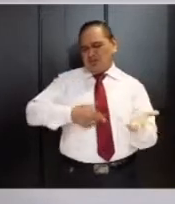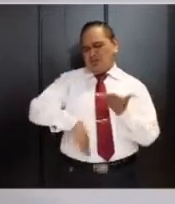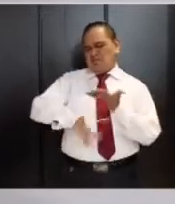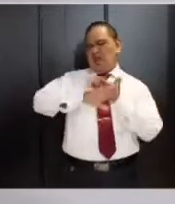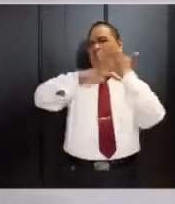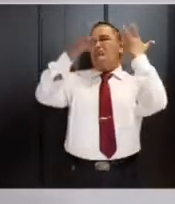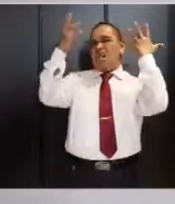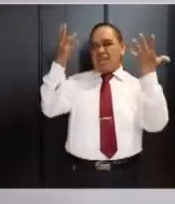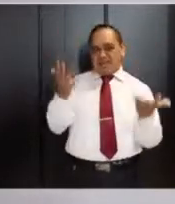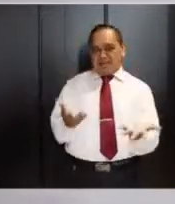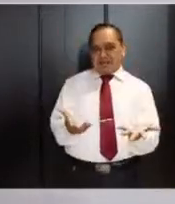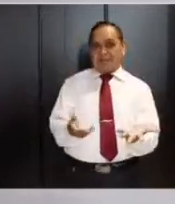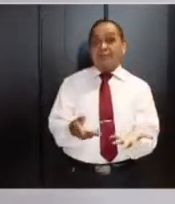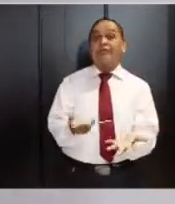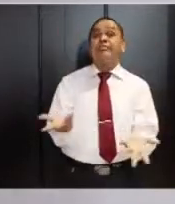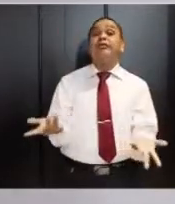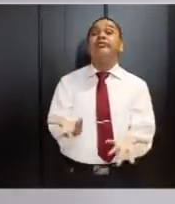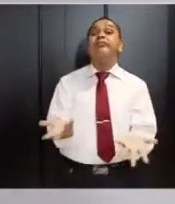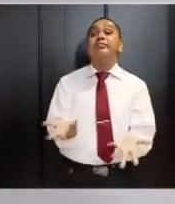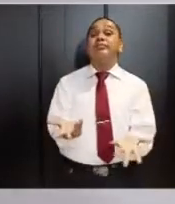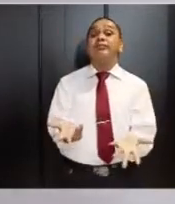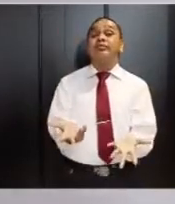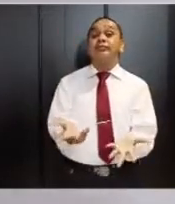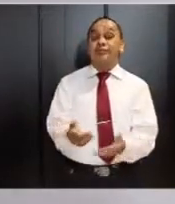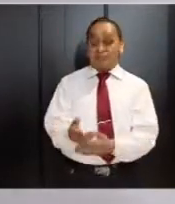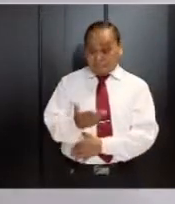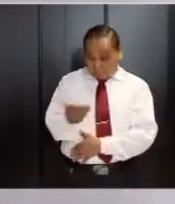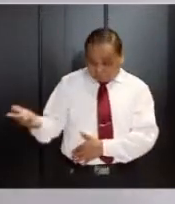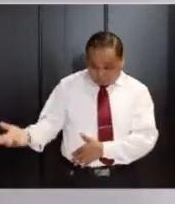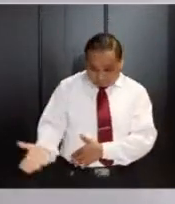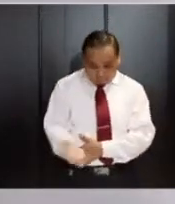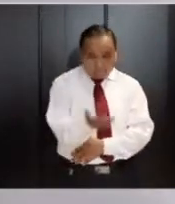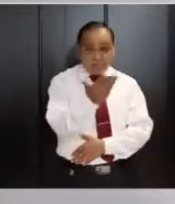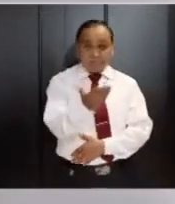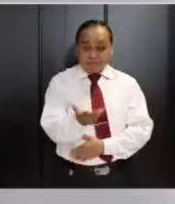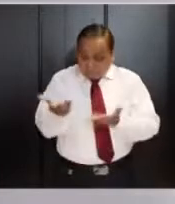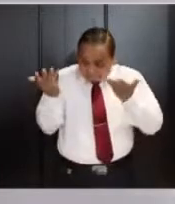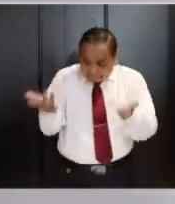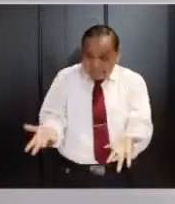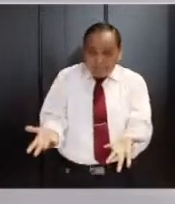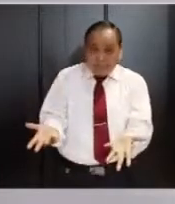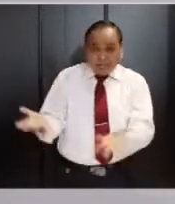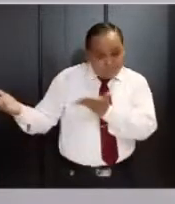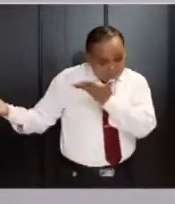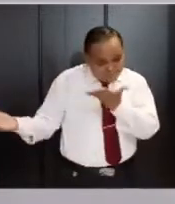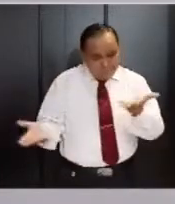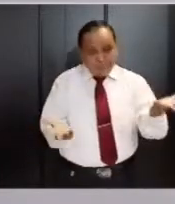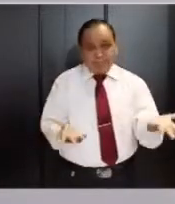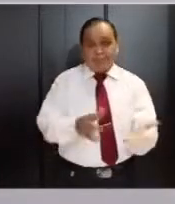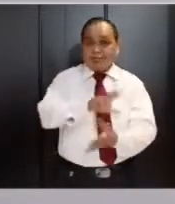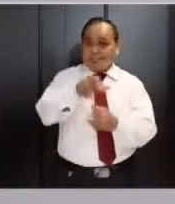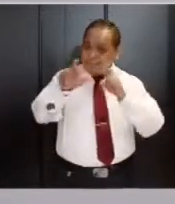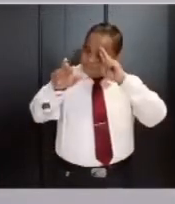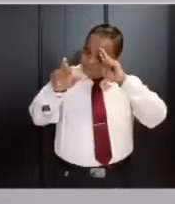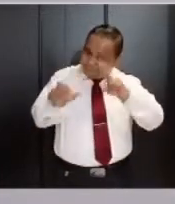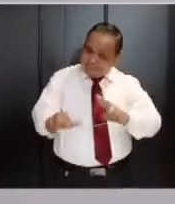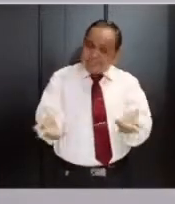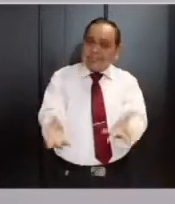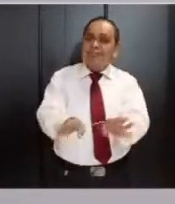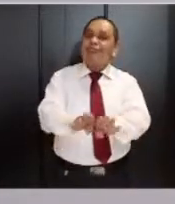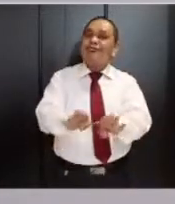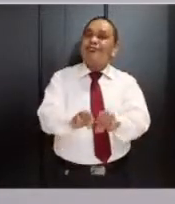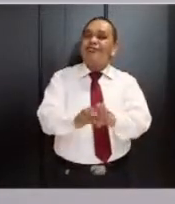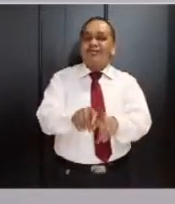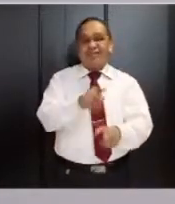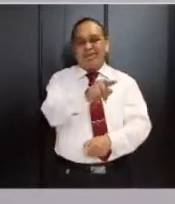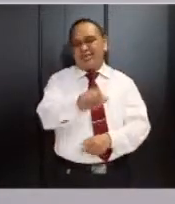ahí. ¿Qué tienes que hacer? Ir. Es lo que tienen que hacer, coño. O sea, con todos los pinches problemas, ya te dije, el otro